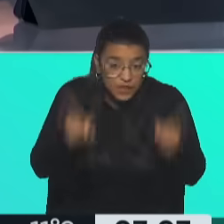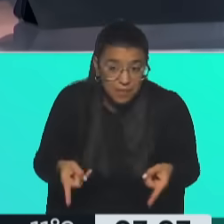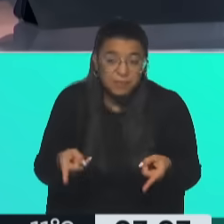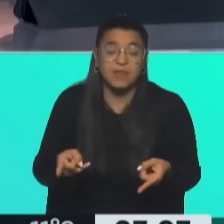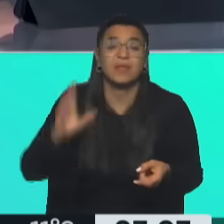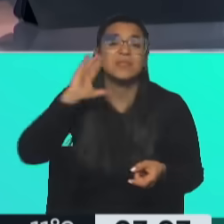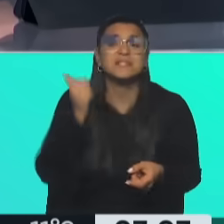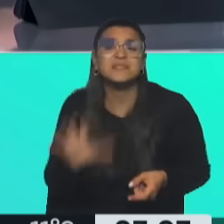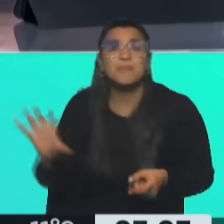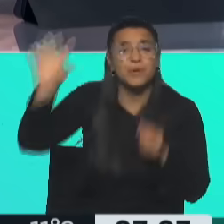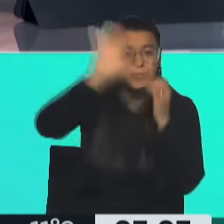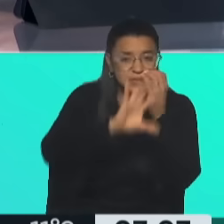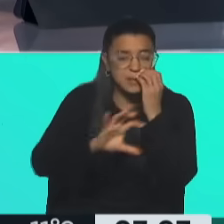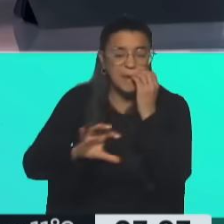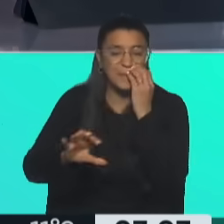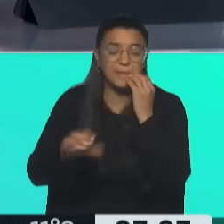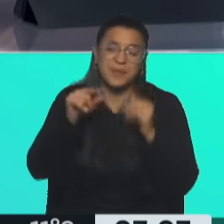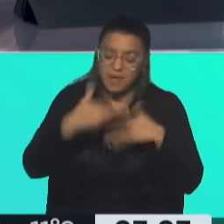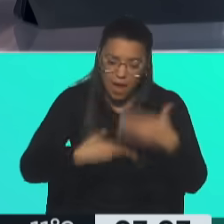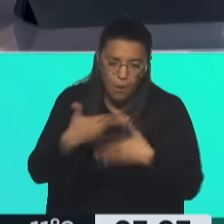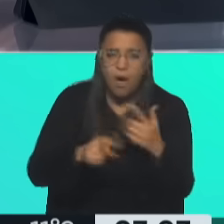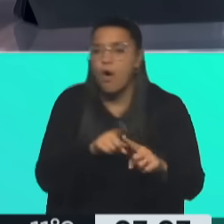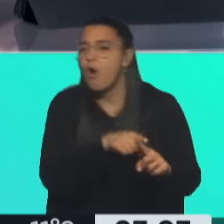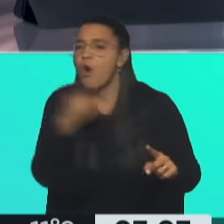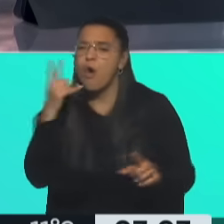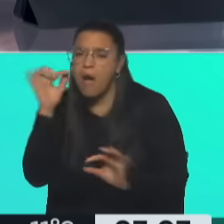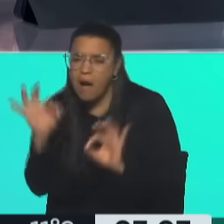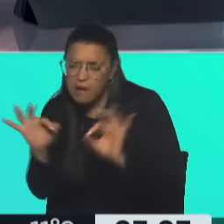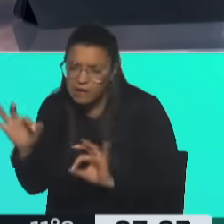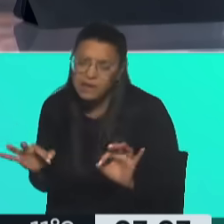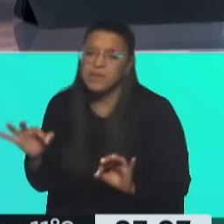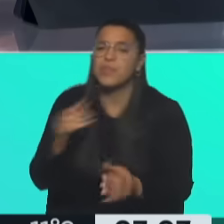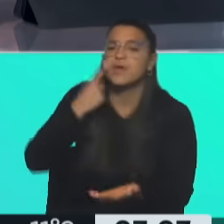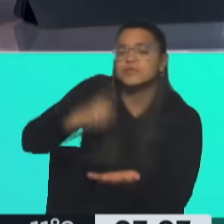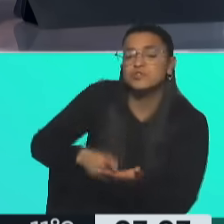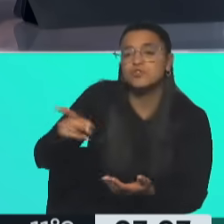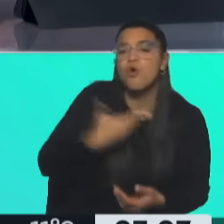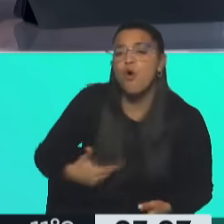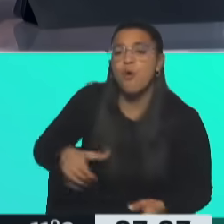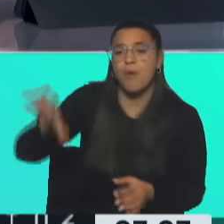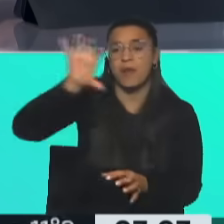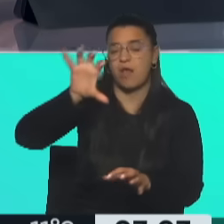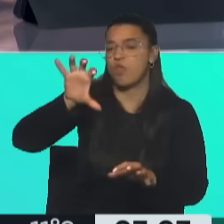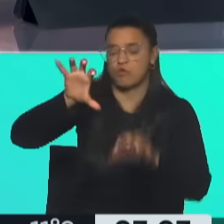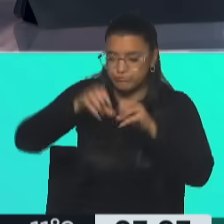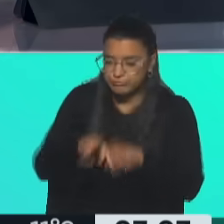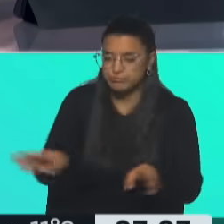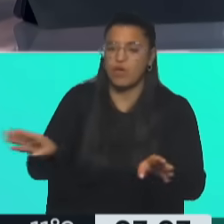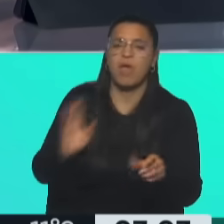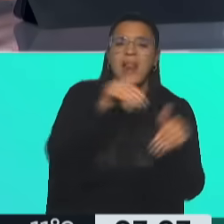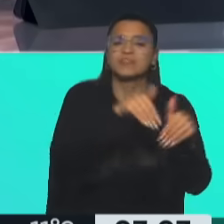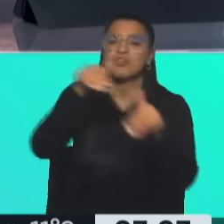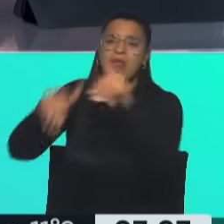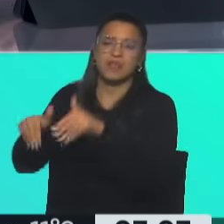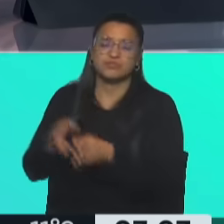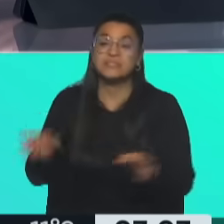imponen 16 provincias y ahí avanzamos con el otro análisis la decisión de los gobernadores de desdoblar las elecciones Qué hubiera